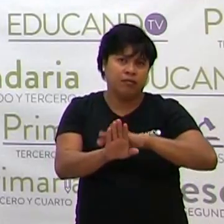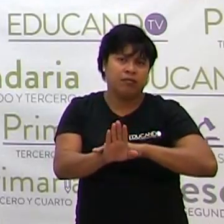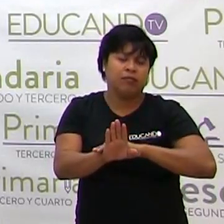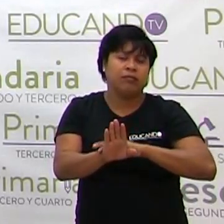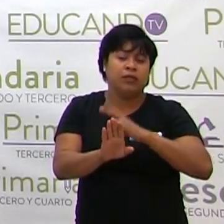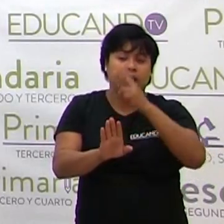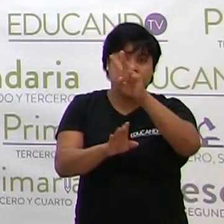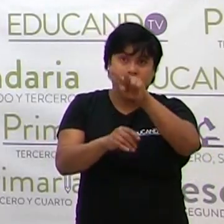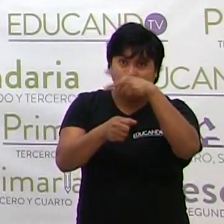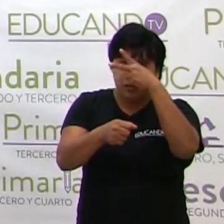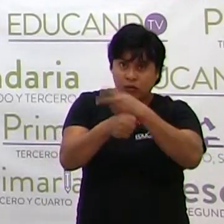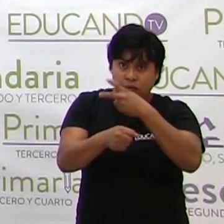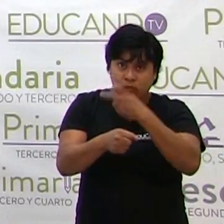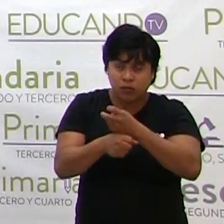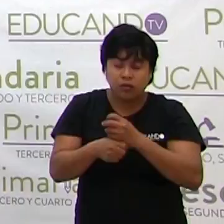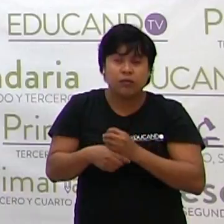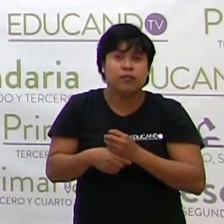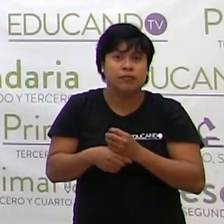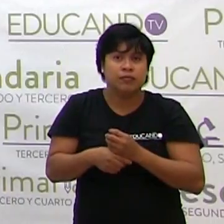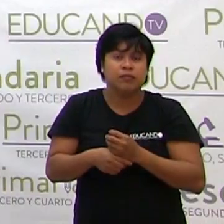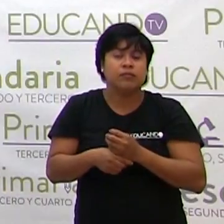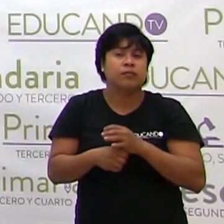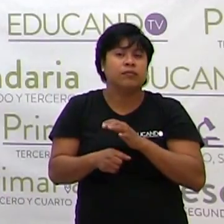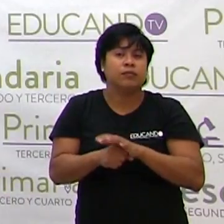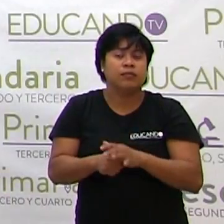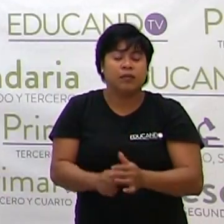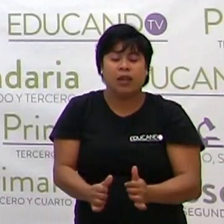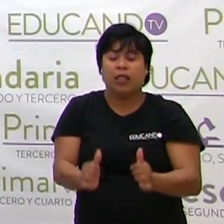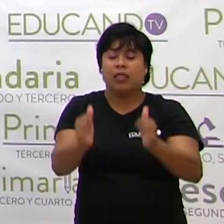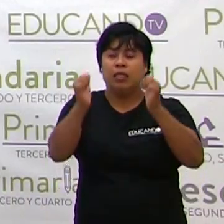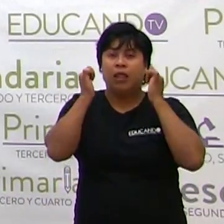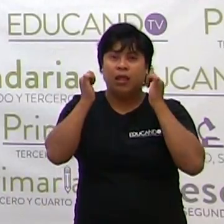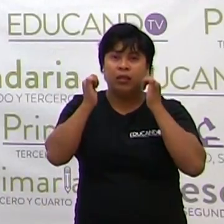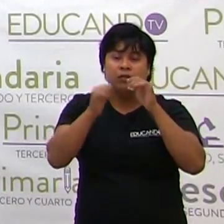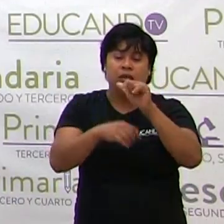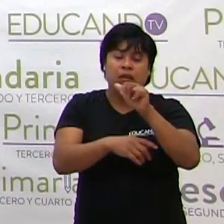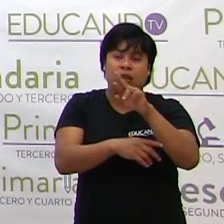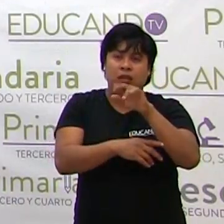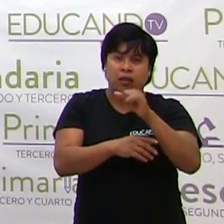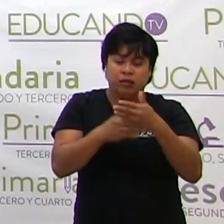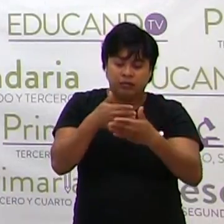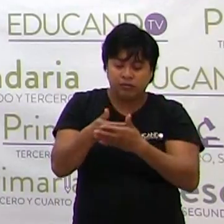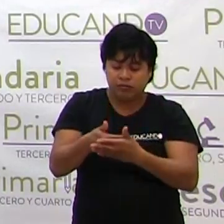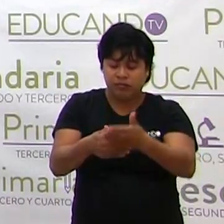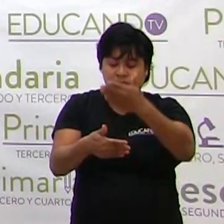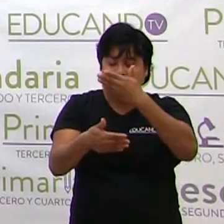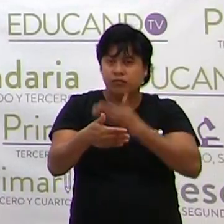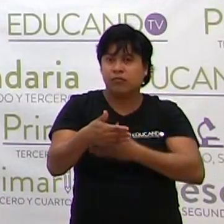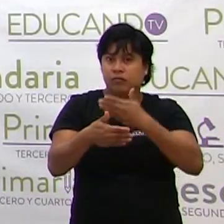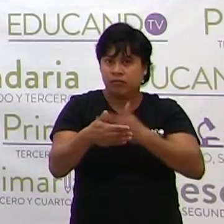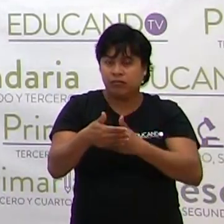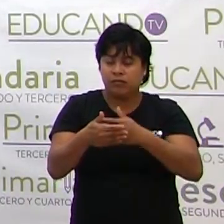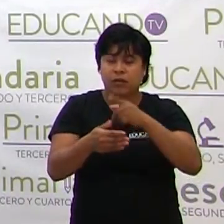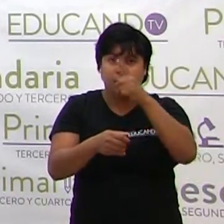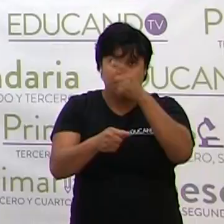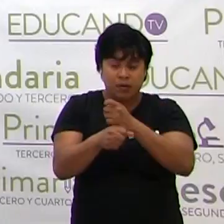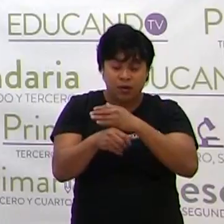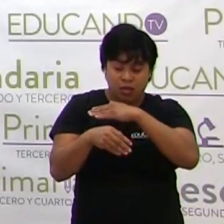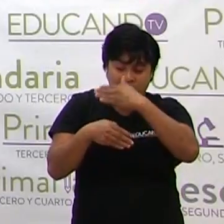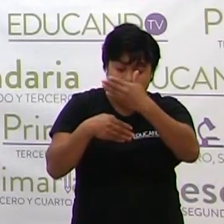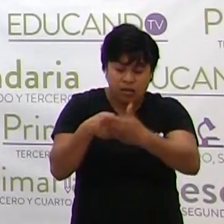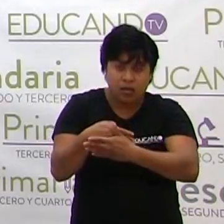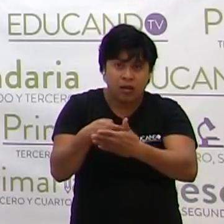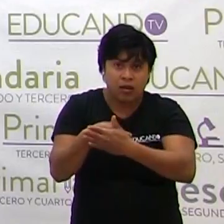tener el segundo, que es atrás. Bien, el corte delante y